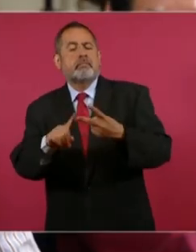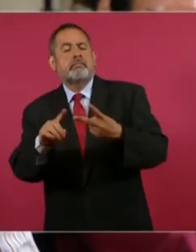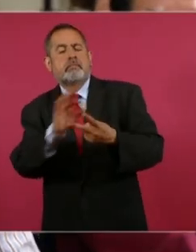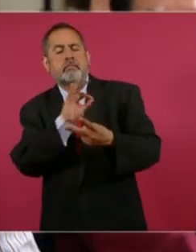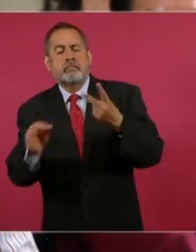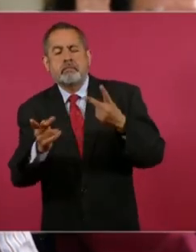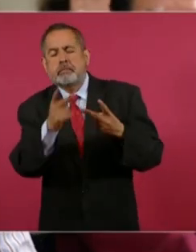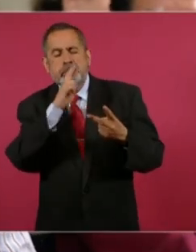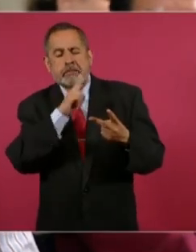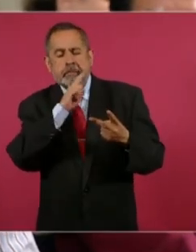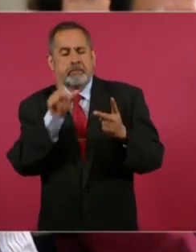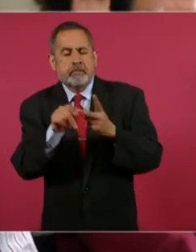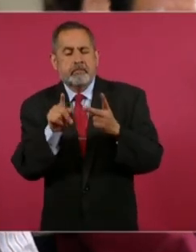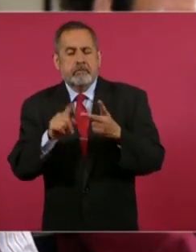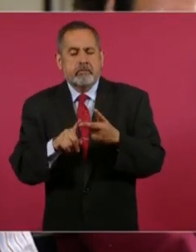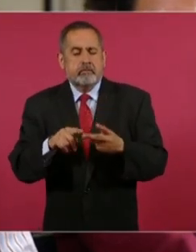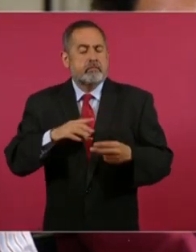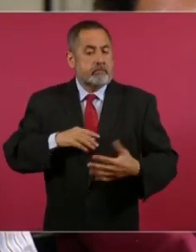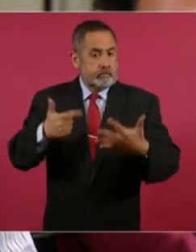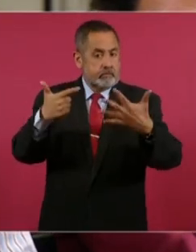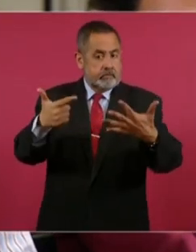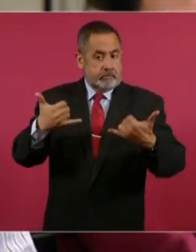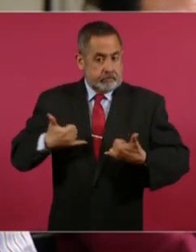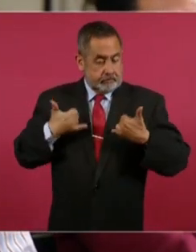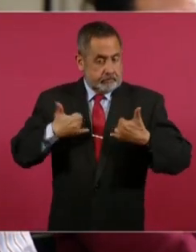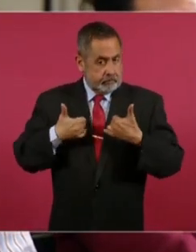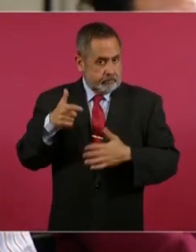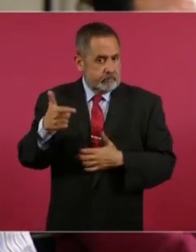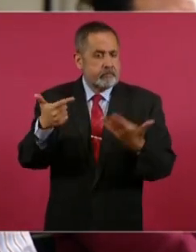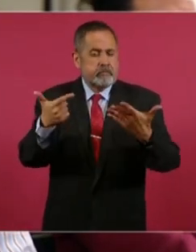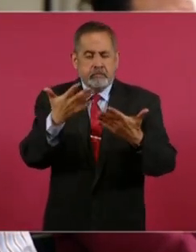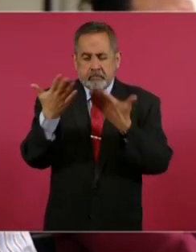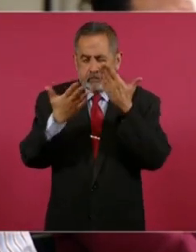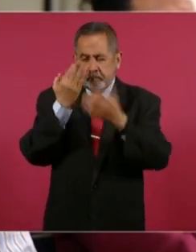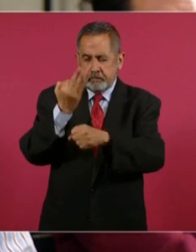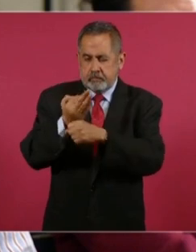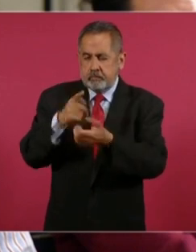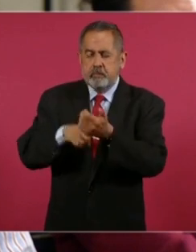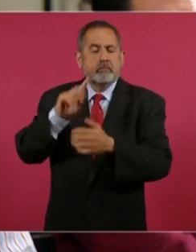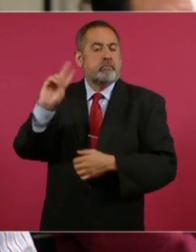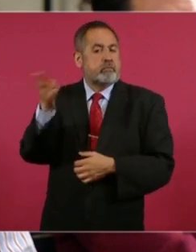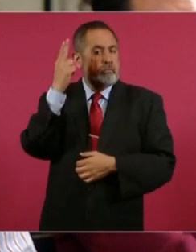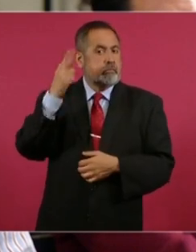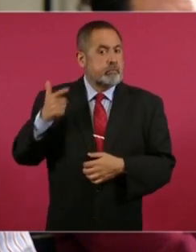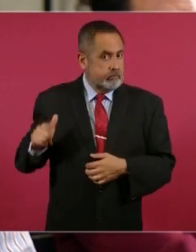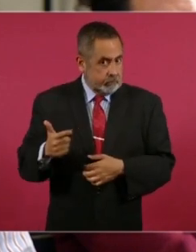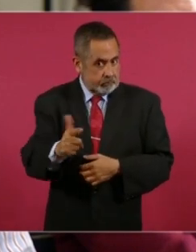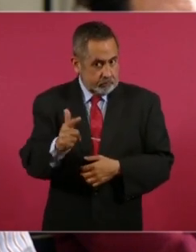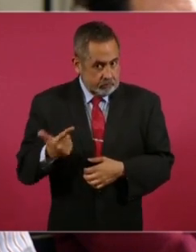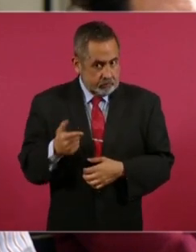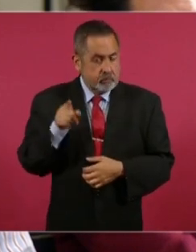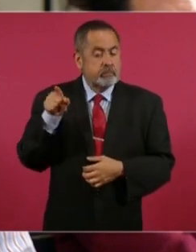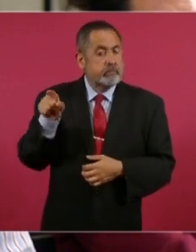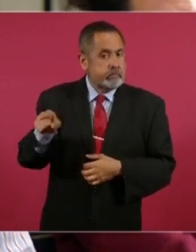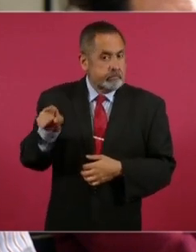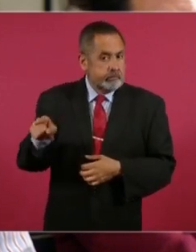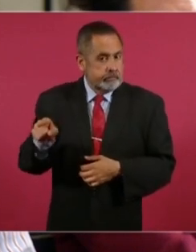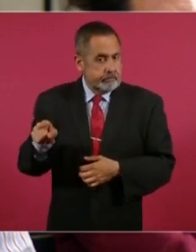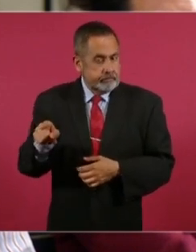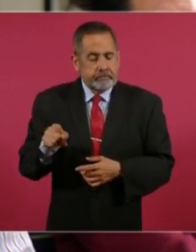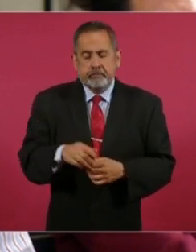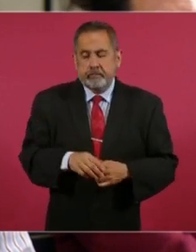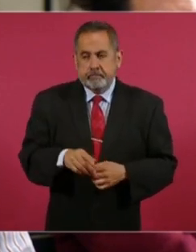presidente, rapidísimo. Hay siete jóvenes, siete estudiantes de la Universidad de Guanajuato que